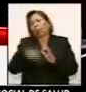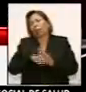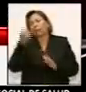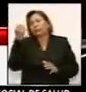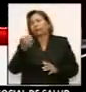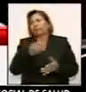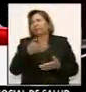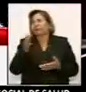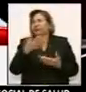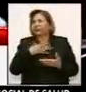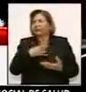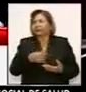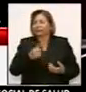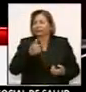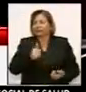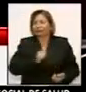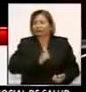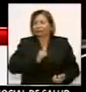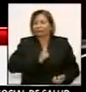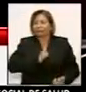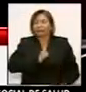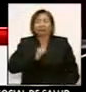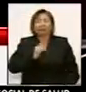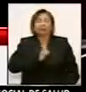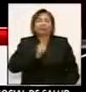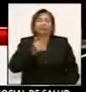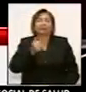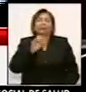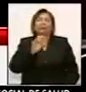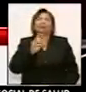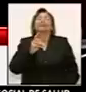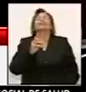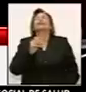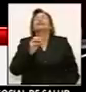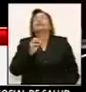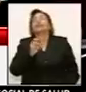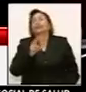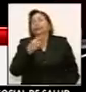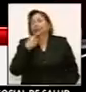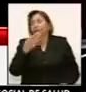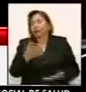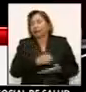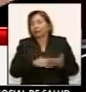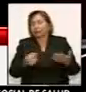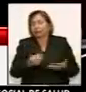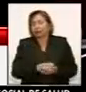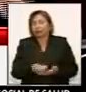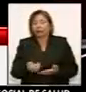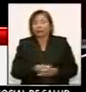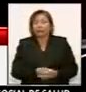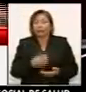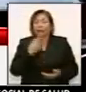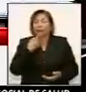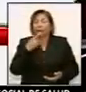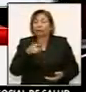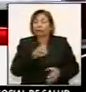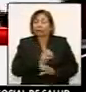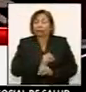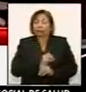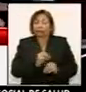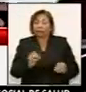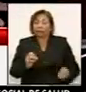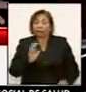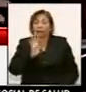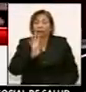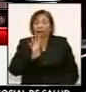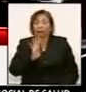gana. La empresa Graña ha hecho su propia auditoría. Ellos han hecho su propia auditoría. Todos han hecho lo que les ha dado la gana, han sacado lo que les ha dado la gana, y estamos realmente en nada, en